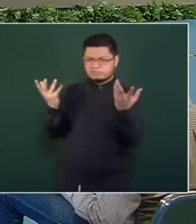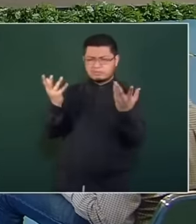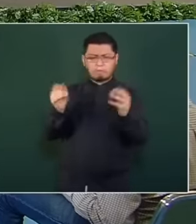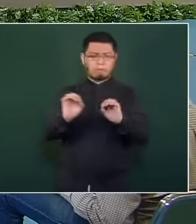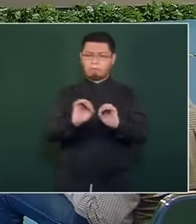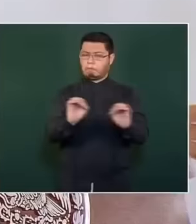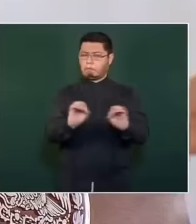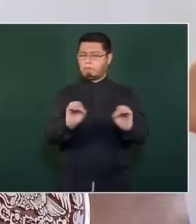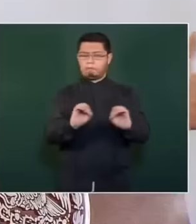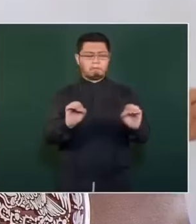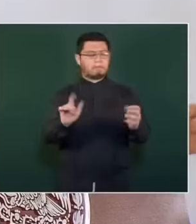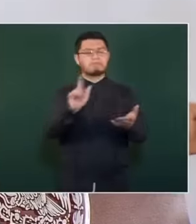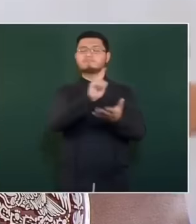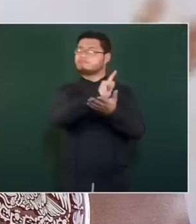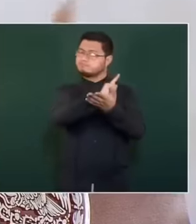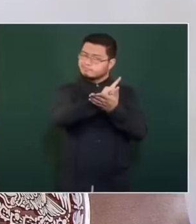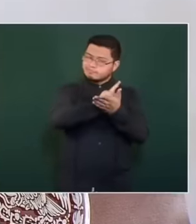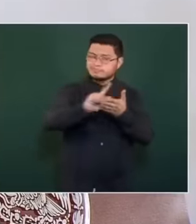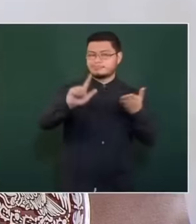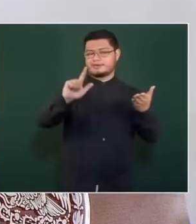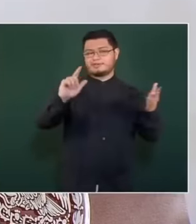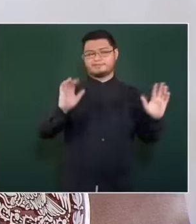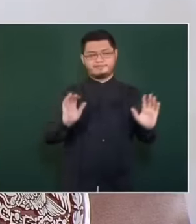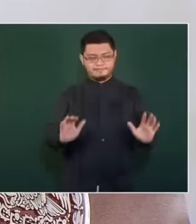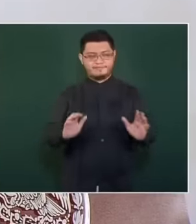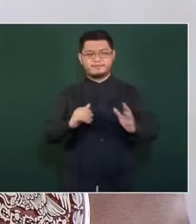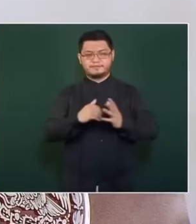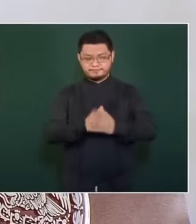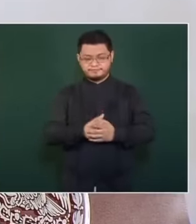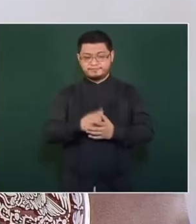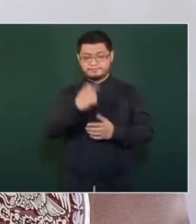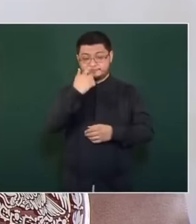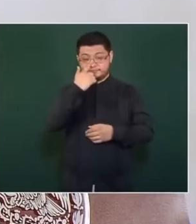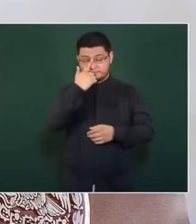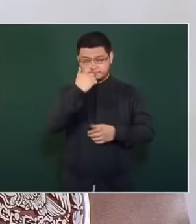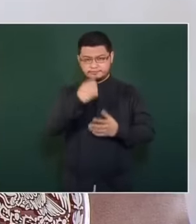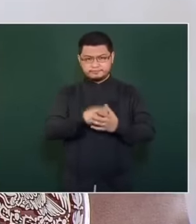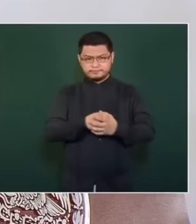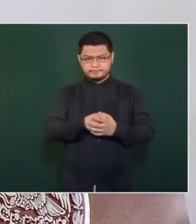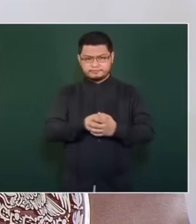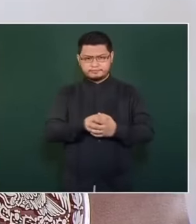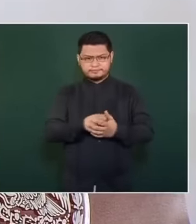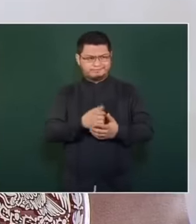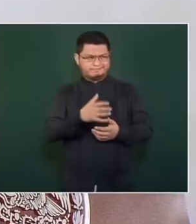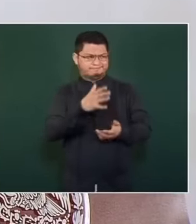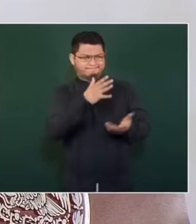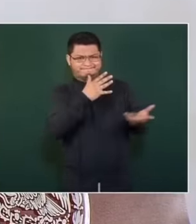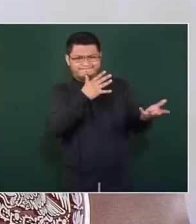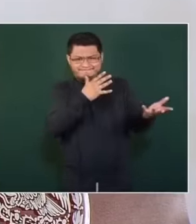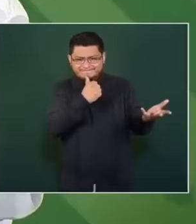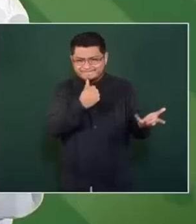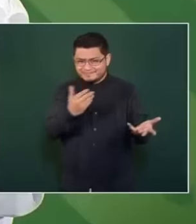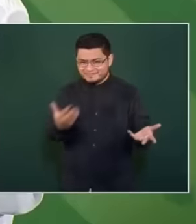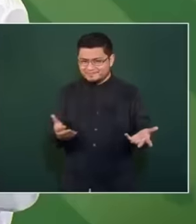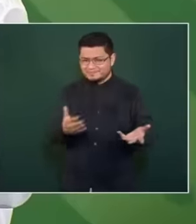Y tenemos los embalses. Bueno, no pueden